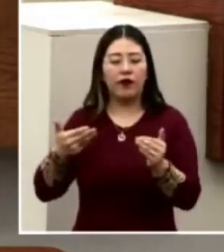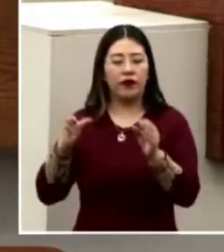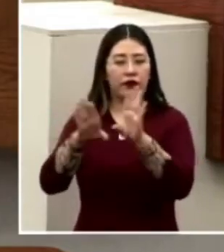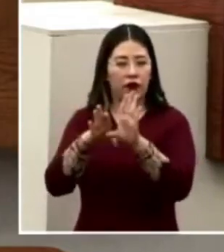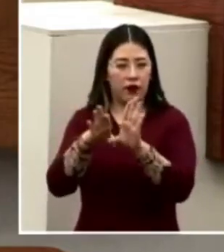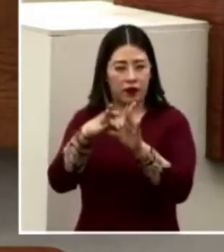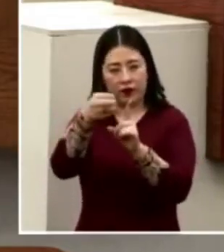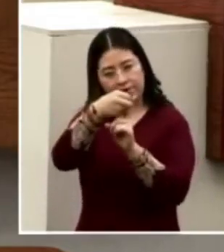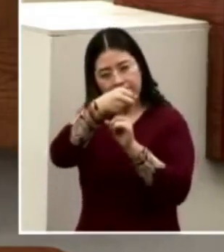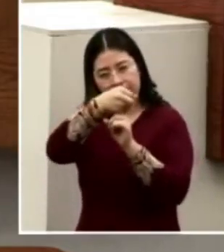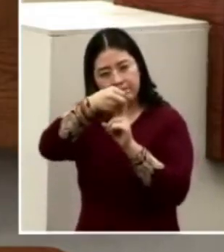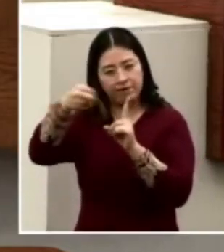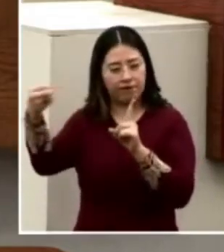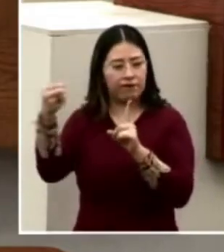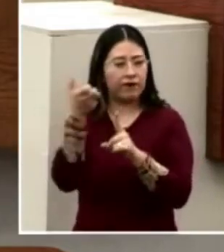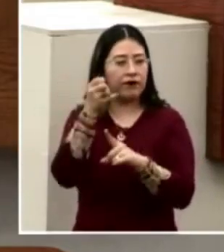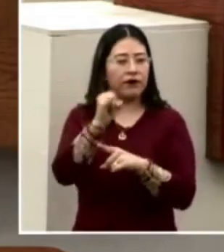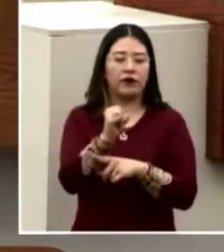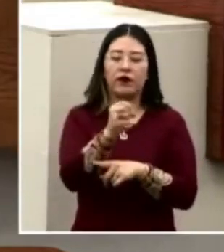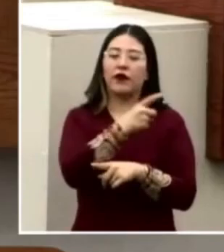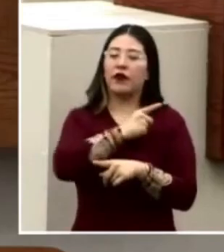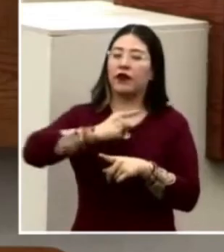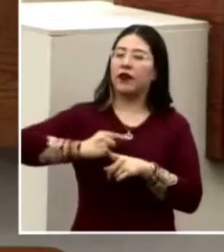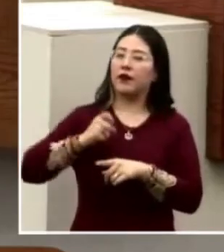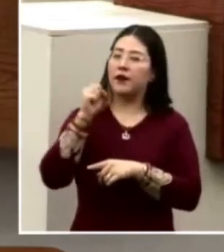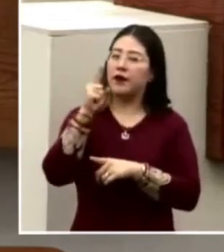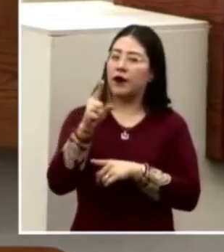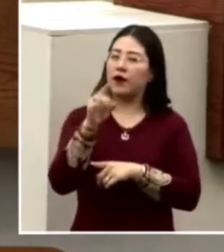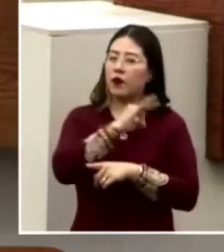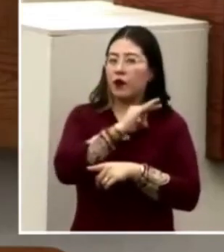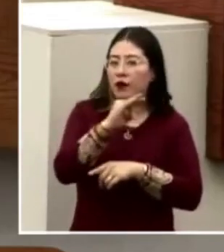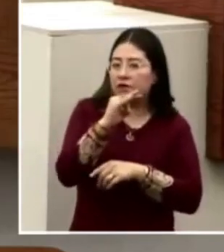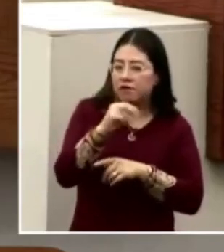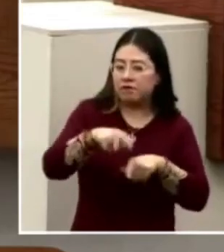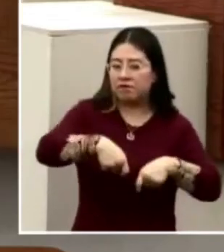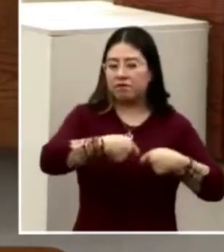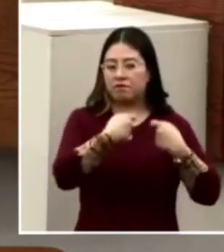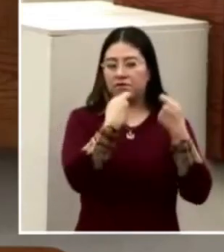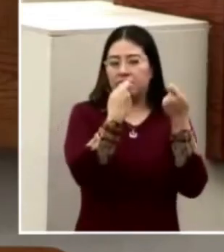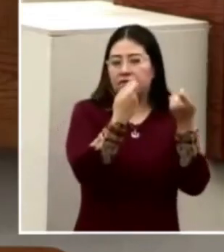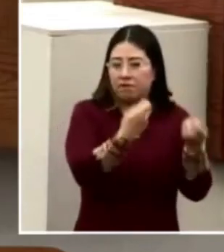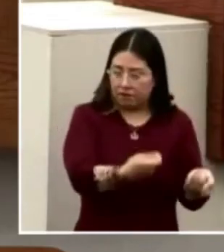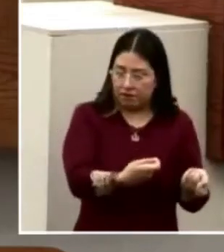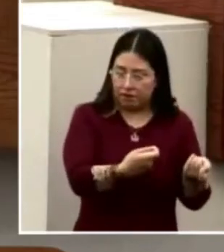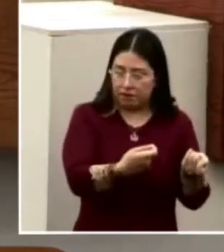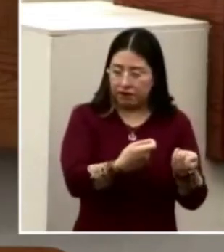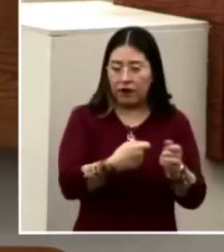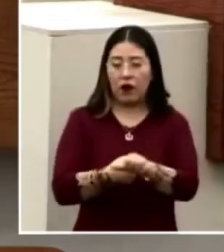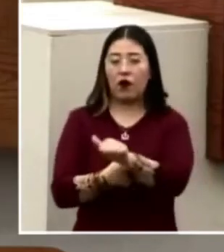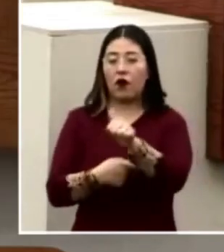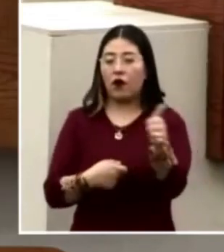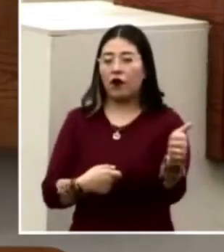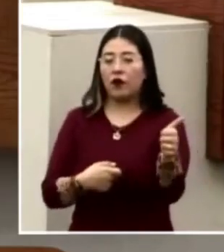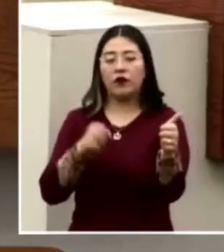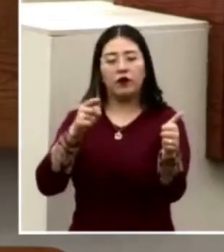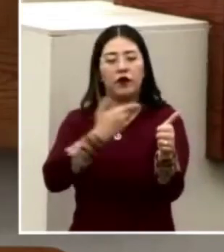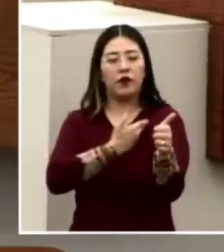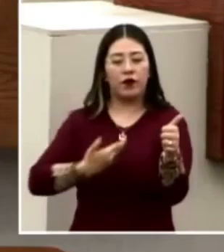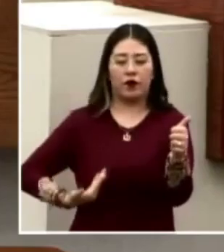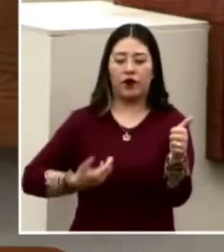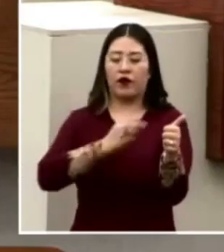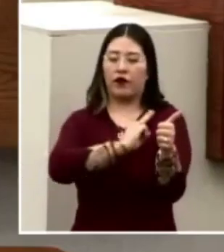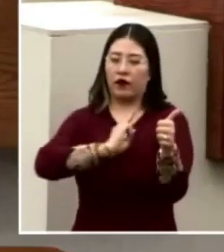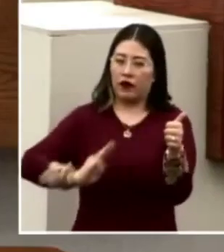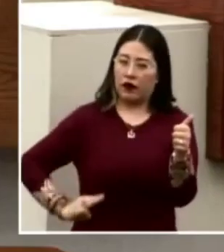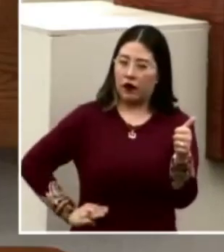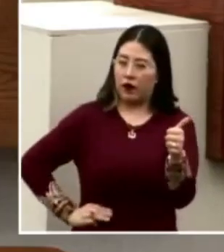organizaciones criminales y pues tuvieron que entregar la plaza. Y otros, presidencias municipales, pues